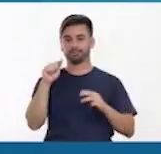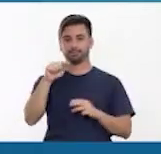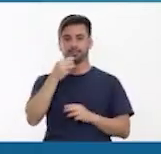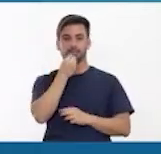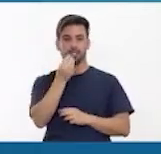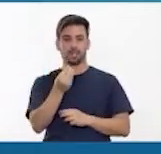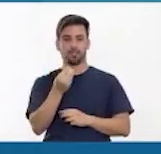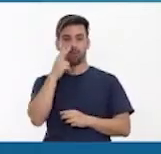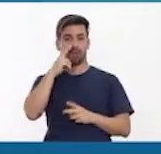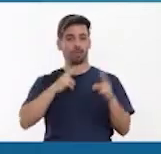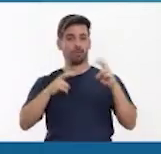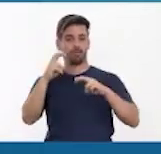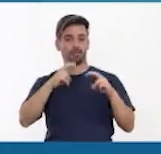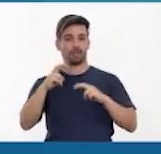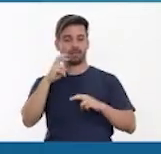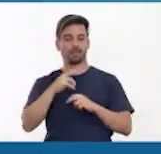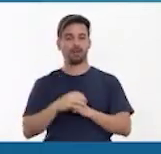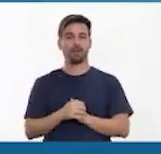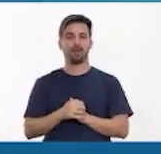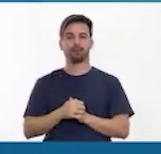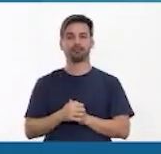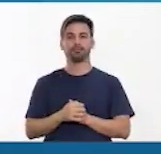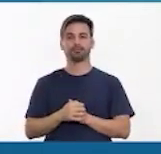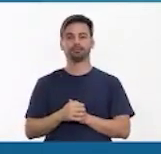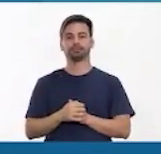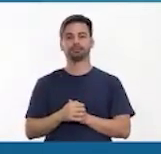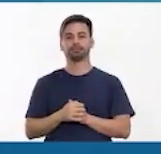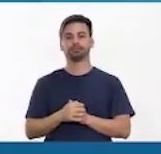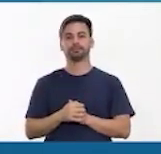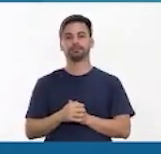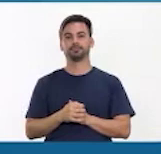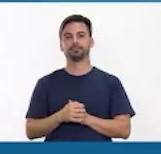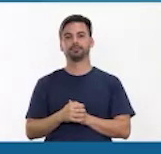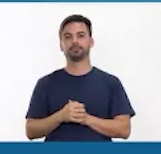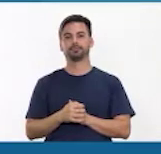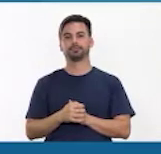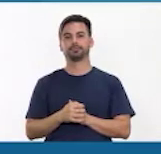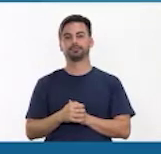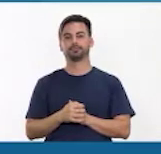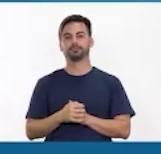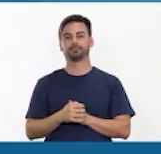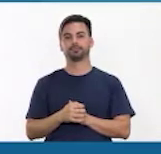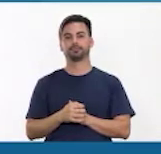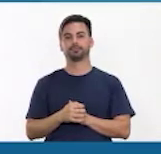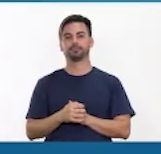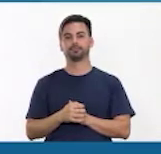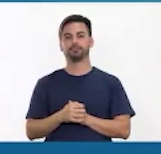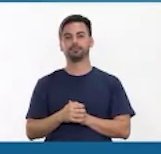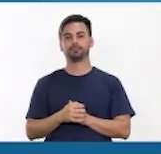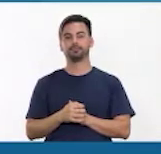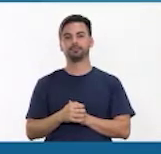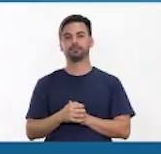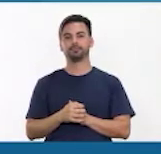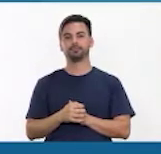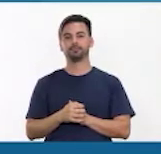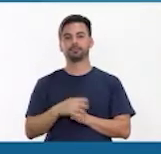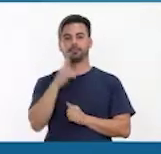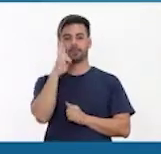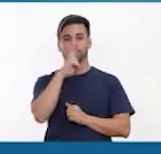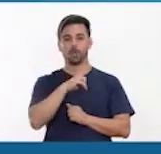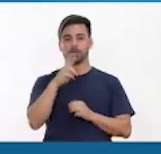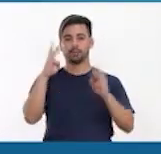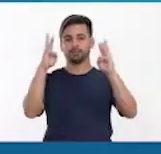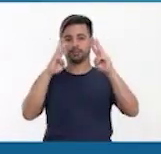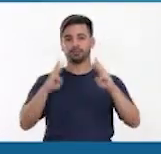caso que no la tengan, descargar estas constituciones. En el primer sitio de la Gaceta Oficial está la